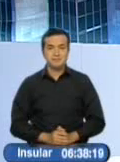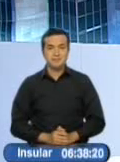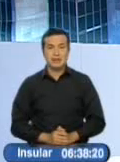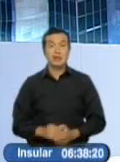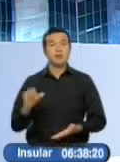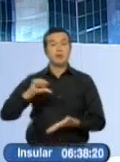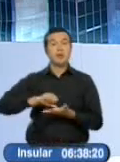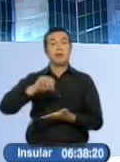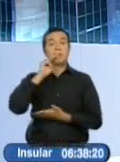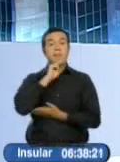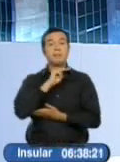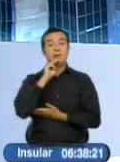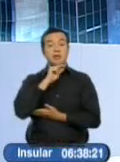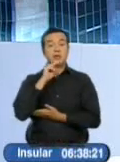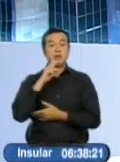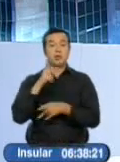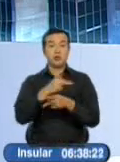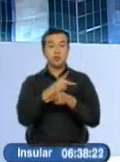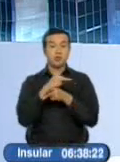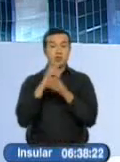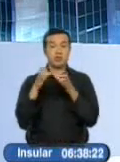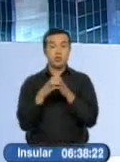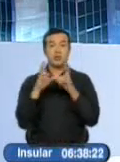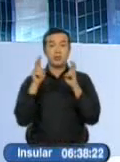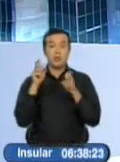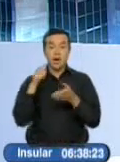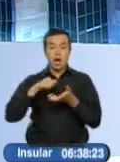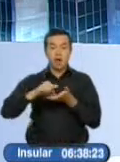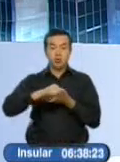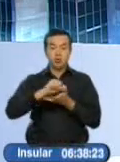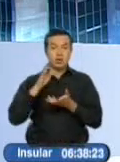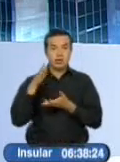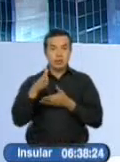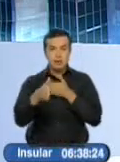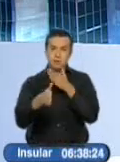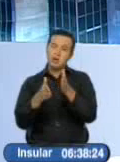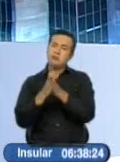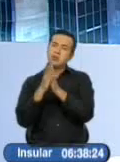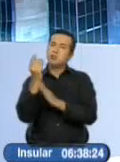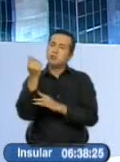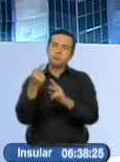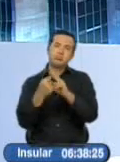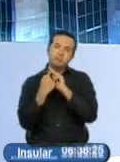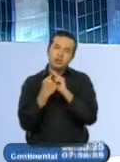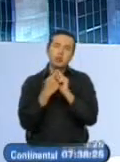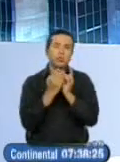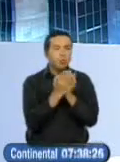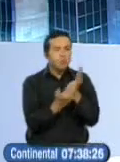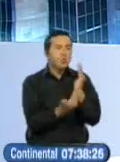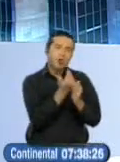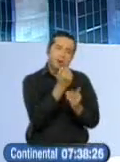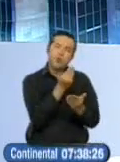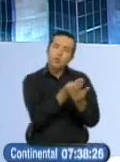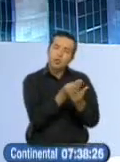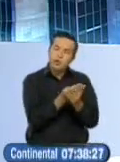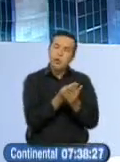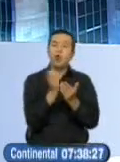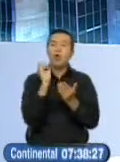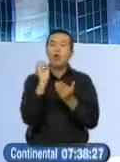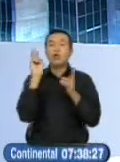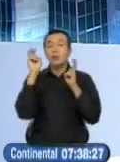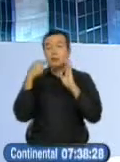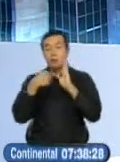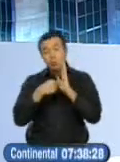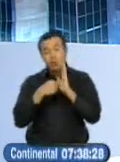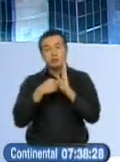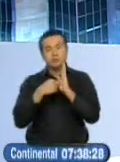la ciudad de Manta se desarrolló el Consejo Consultivo sobre Atún y Pesca. Solicitudes de líneas de crédito para renovar flotas y flexibilidad en el plano tributario